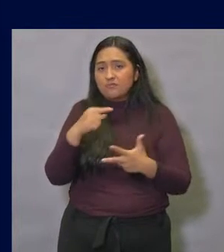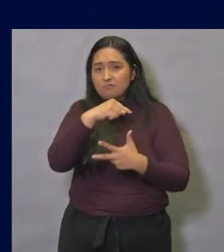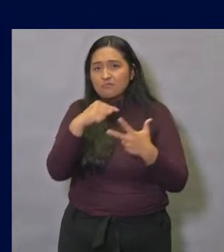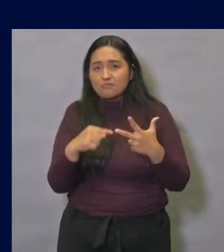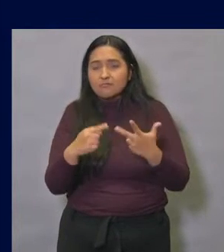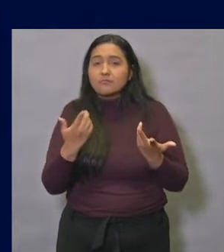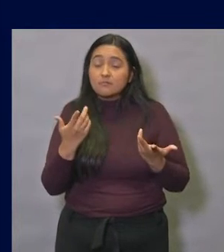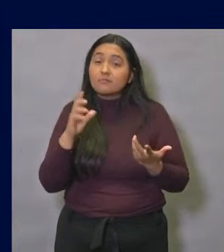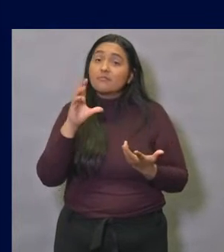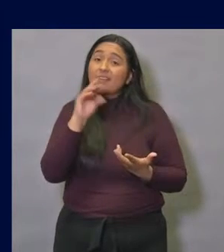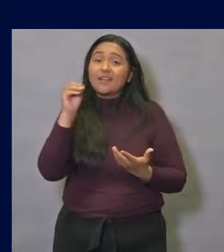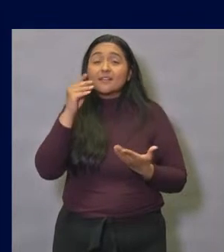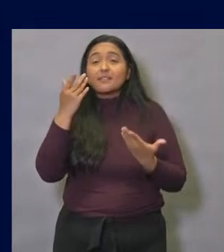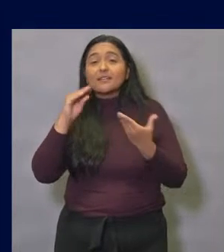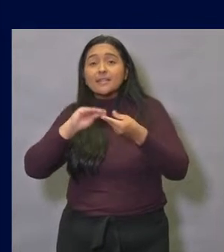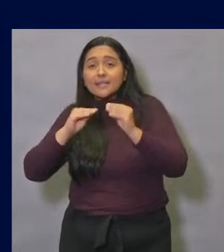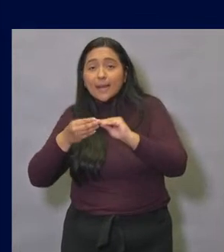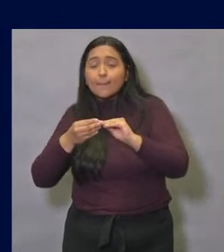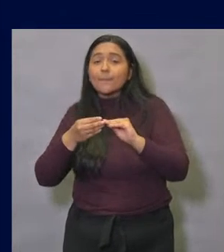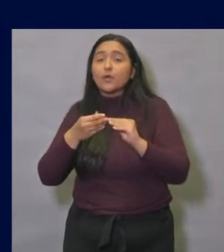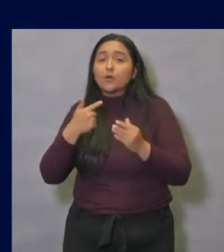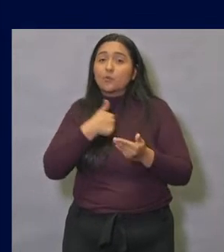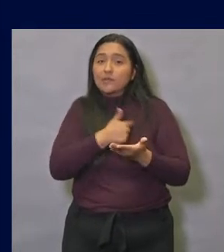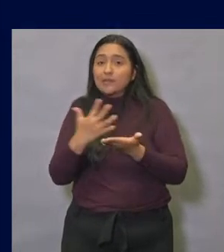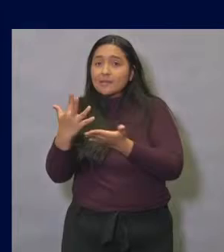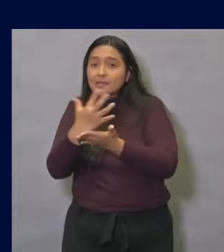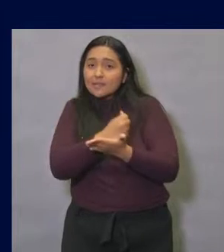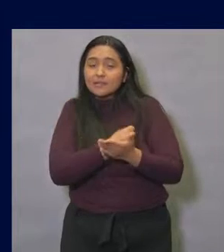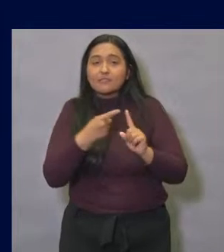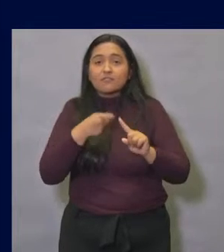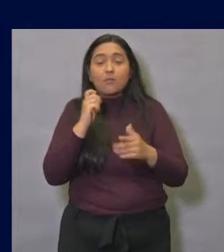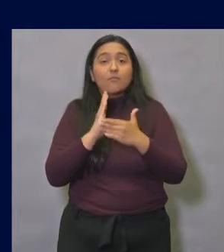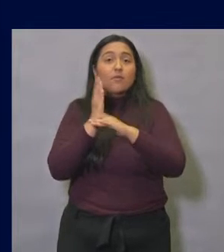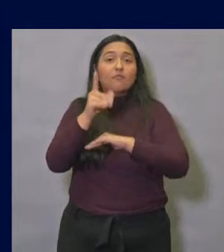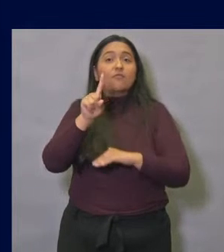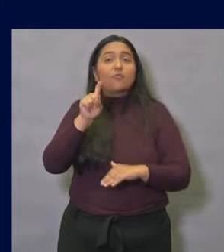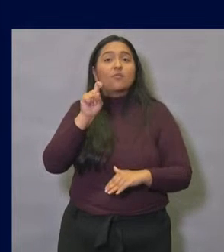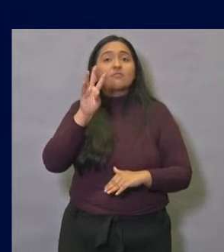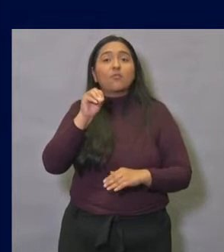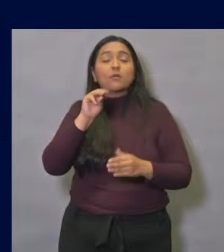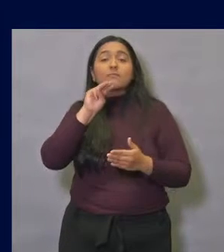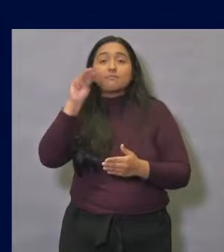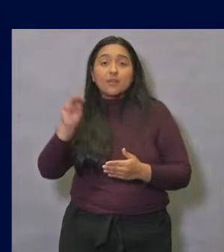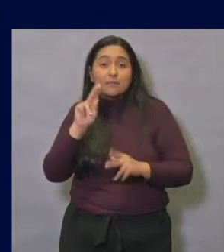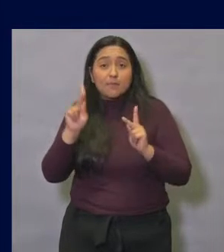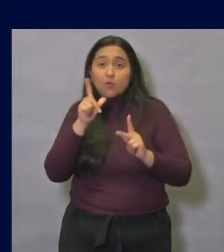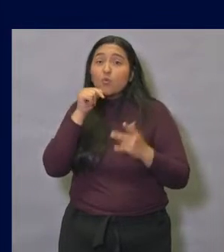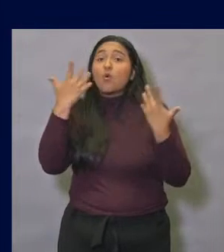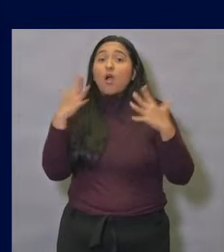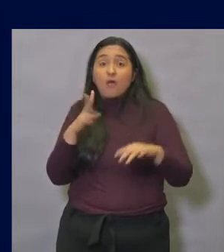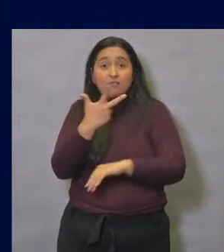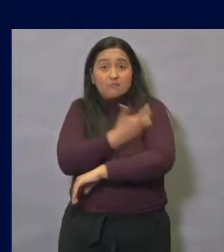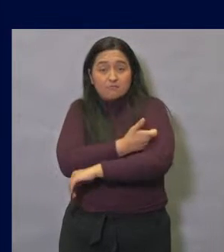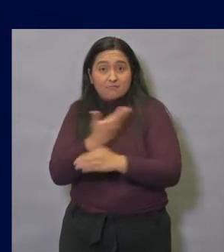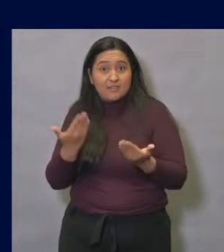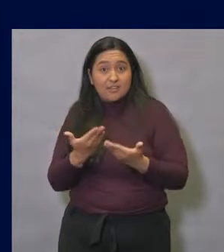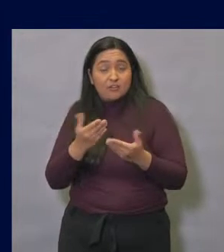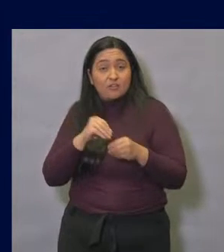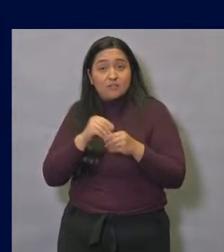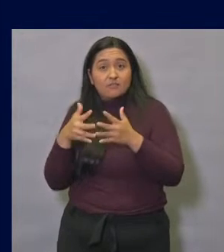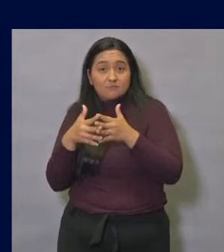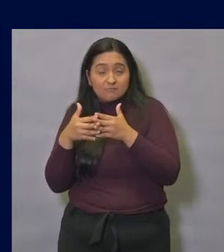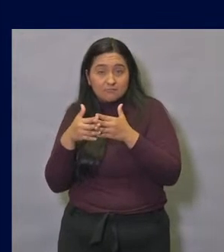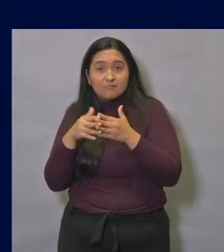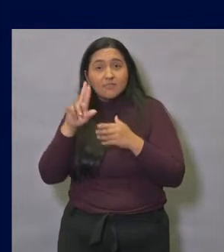tiempo real recopilados de los casi 140 millones de personas ya vacunados en los Estados Unidos y un